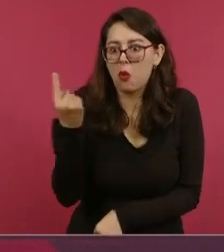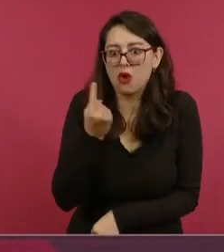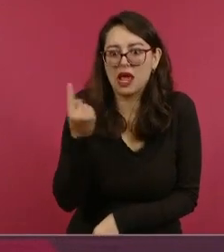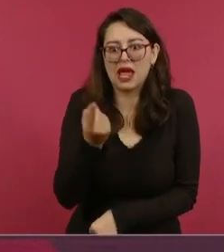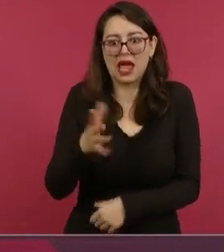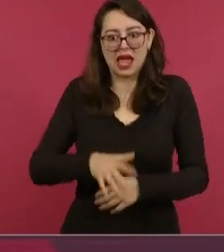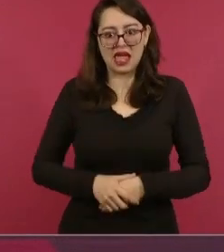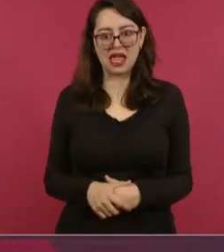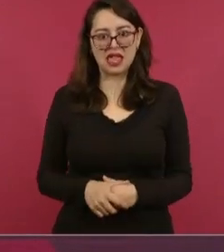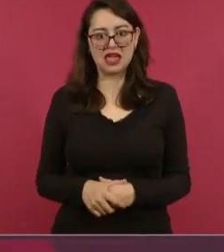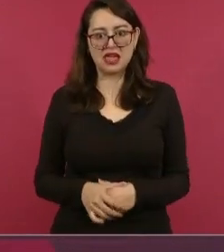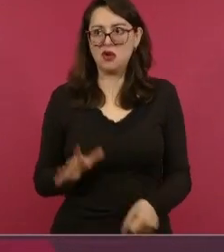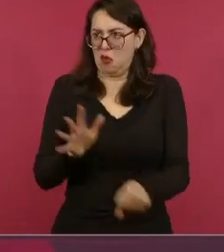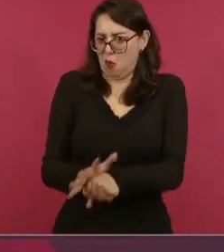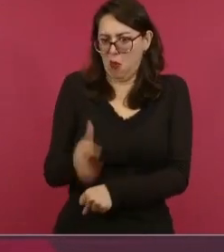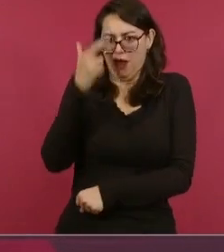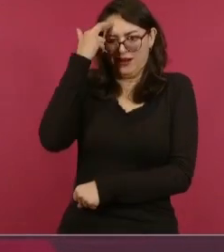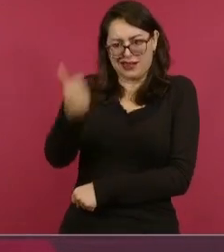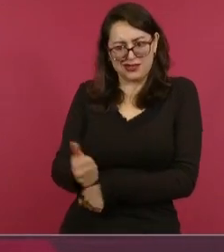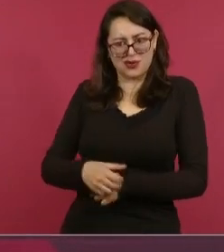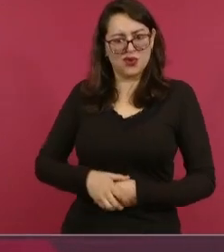Pero además,